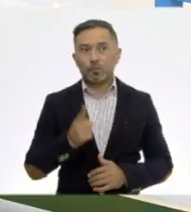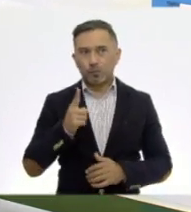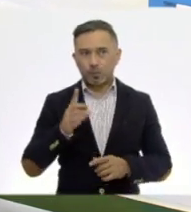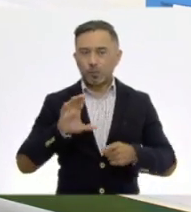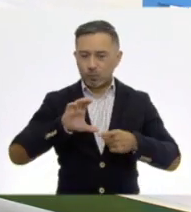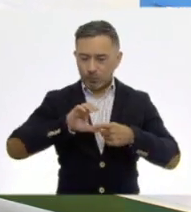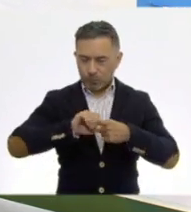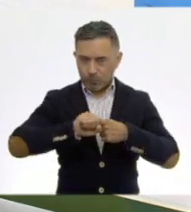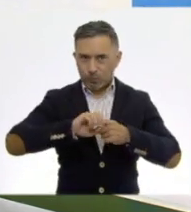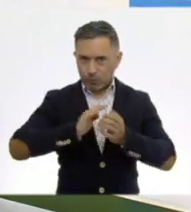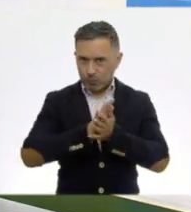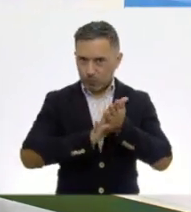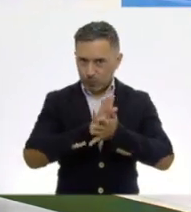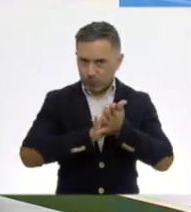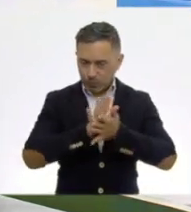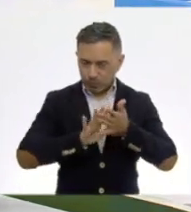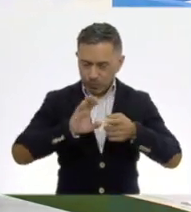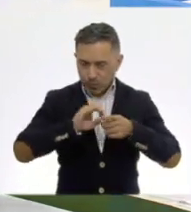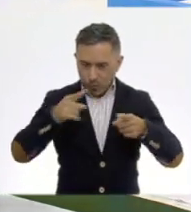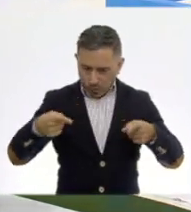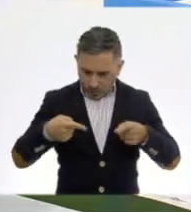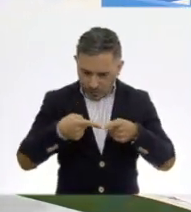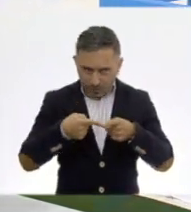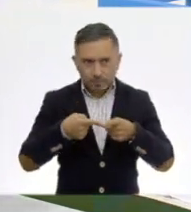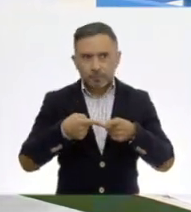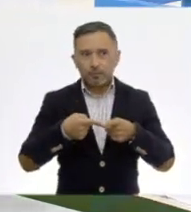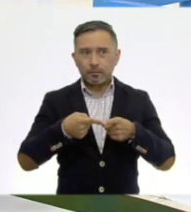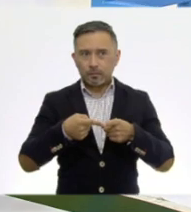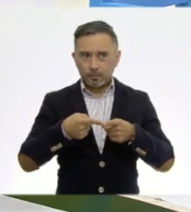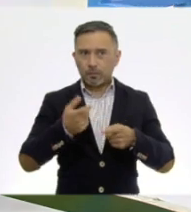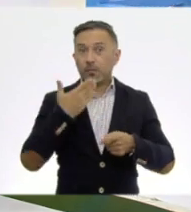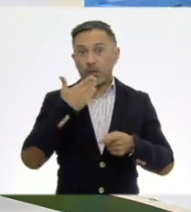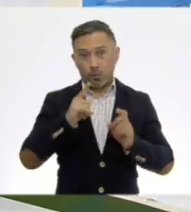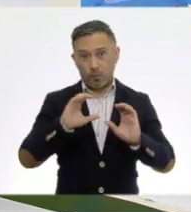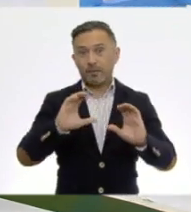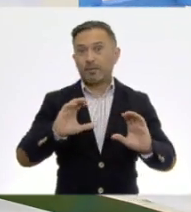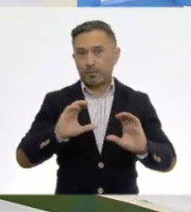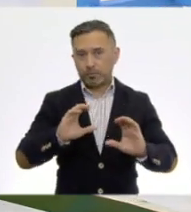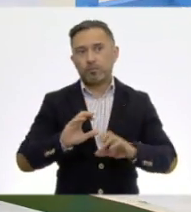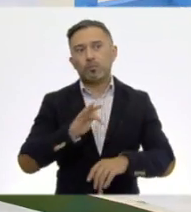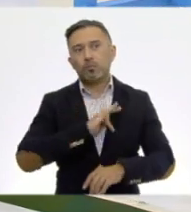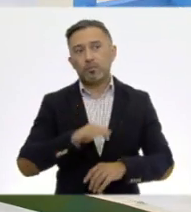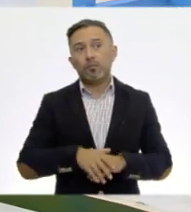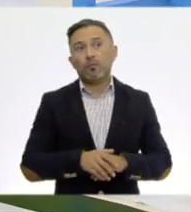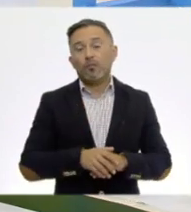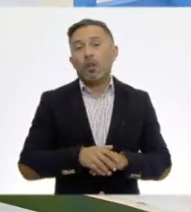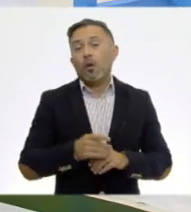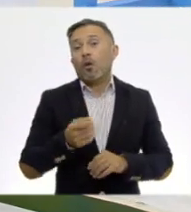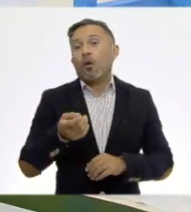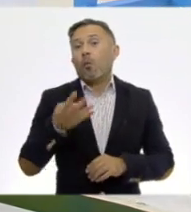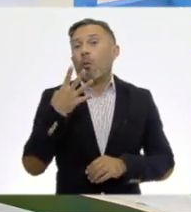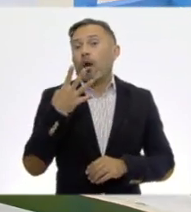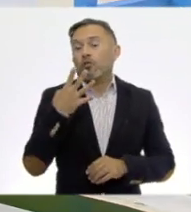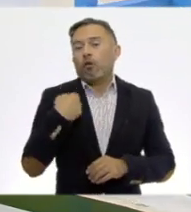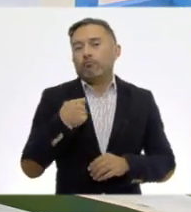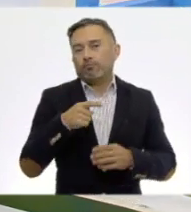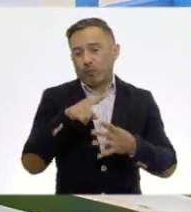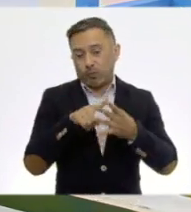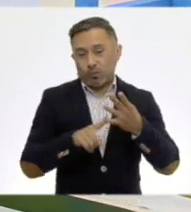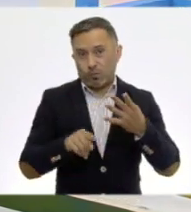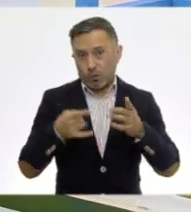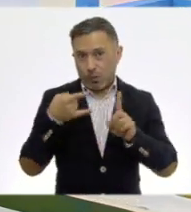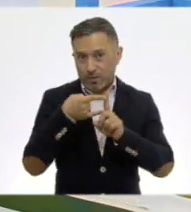otra. Ajá. Con mucho cuidado. Muy bien. Y no puede ser, obviamente, un cuadrado porque solamente tiene 4 lados. Por